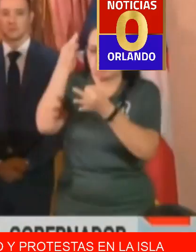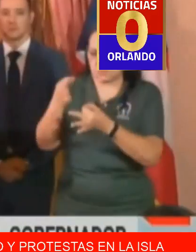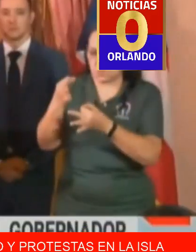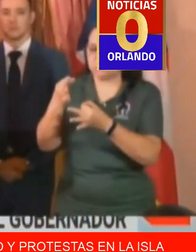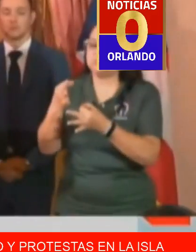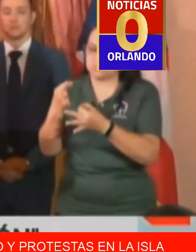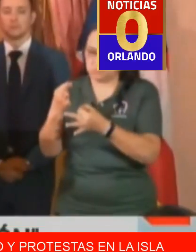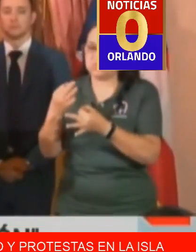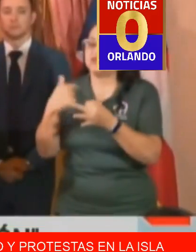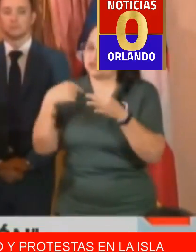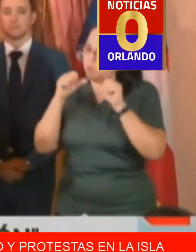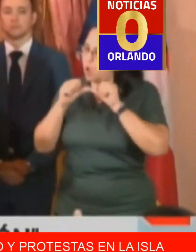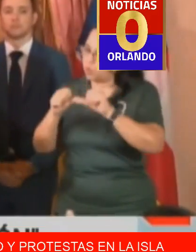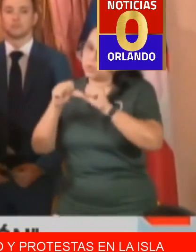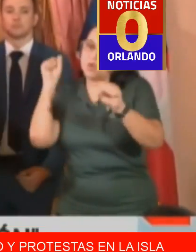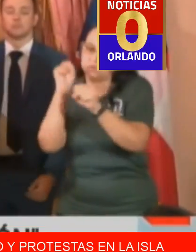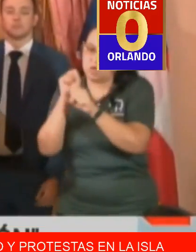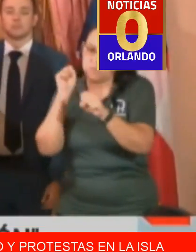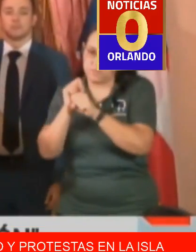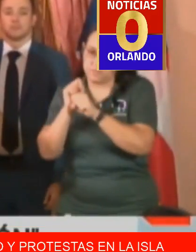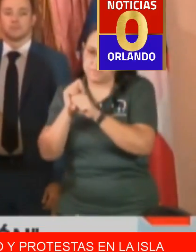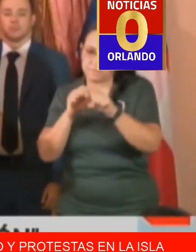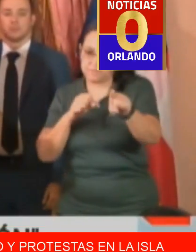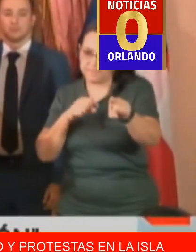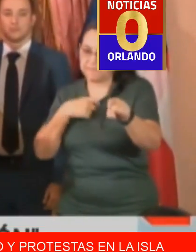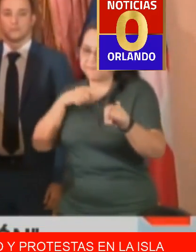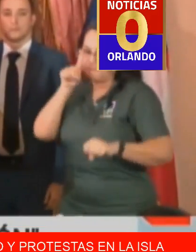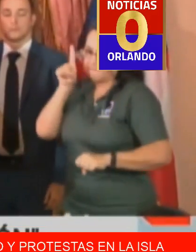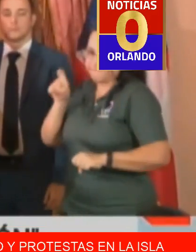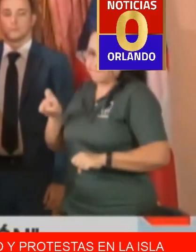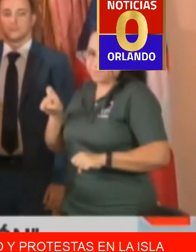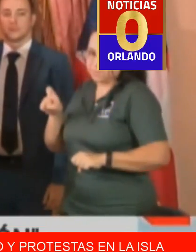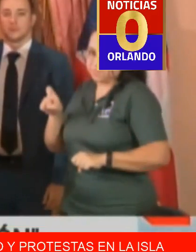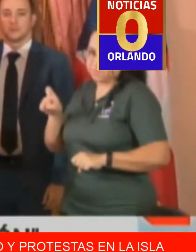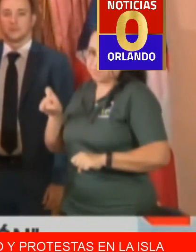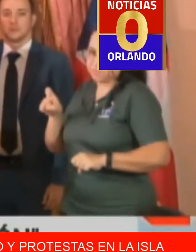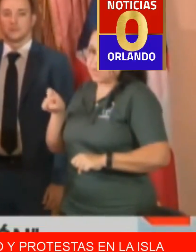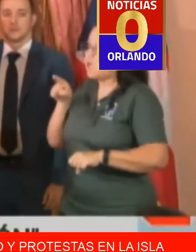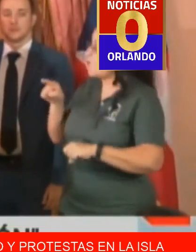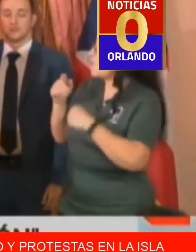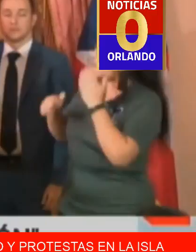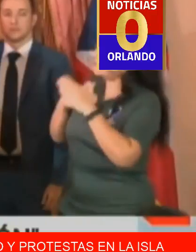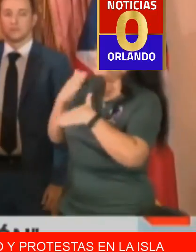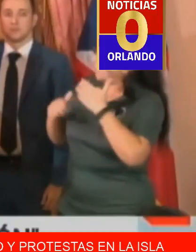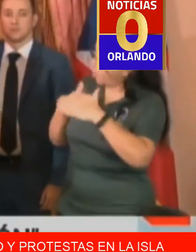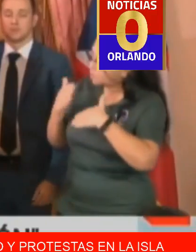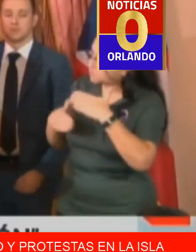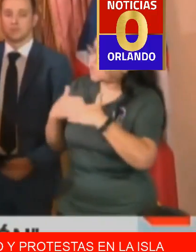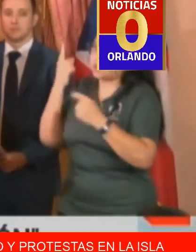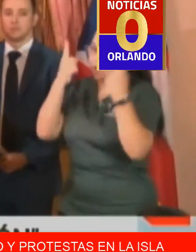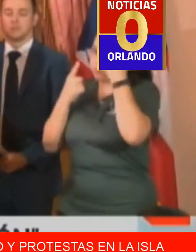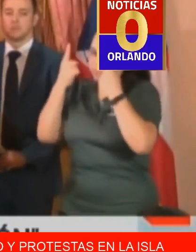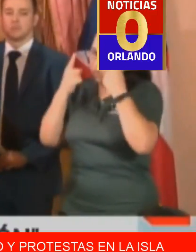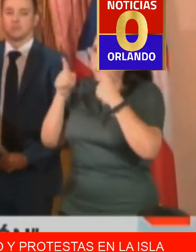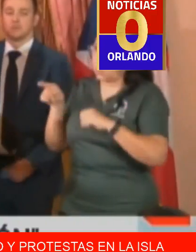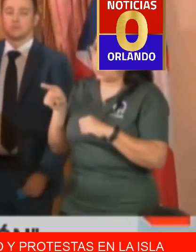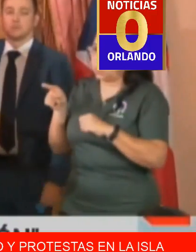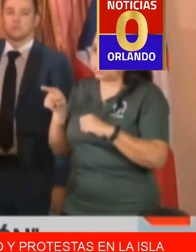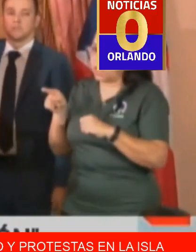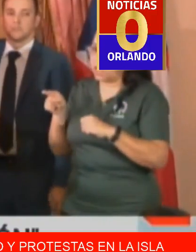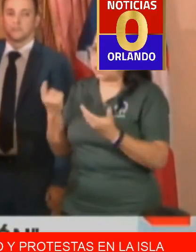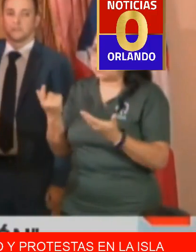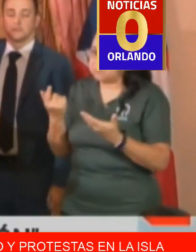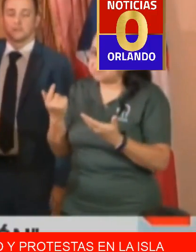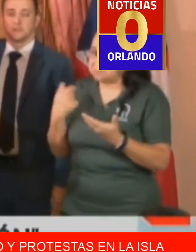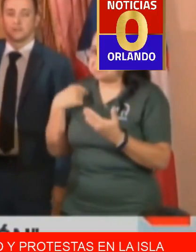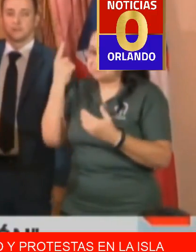es que yo voy a continuar trabajando. Dicho eso, le pregunto, ¿usted en ese proceso de reflexión no llegó a la conclusión o no